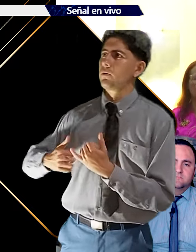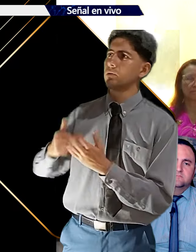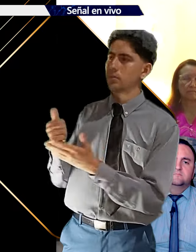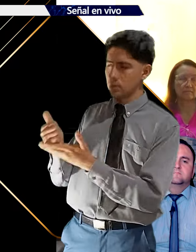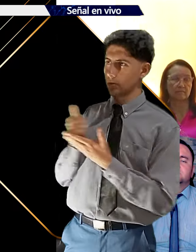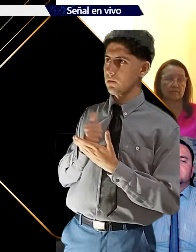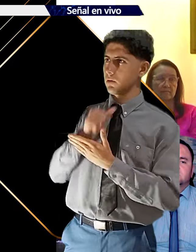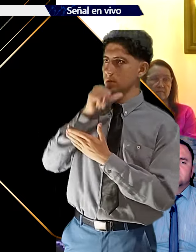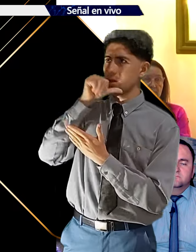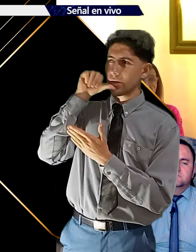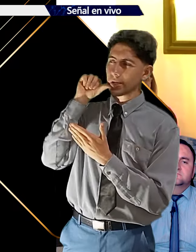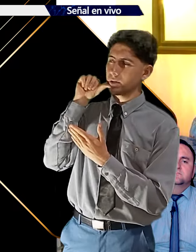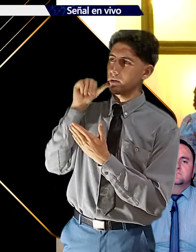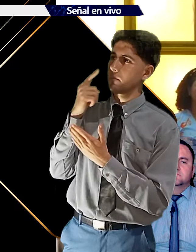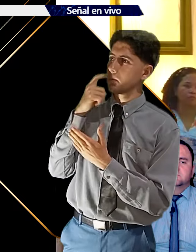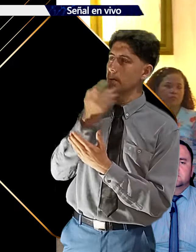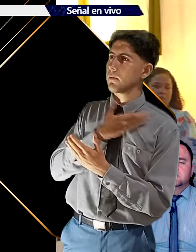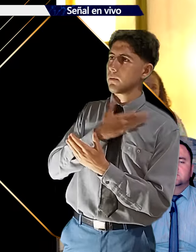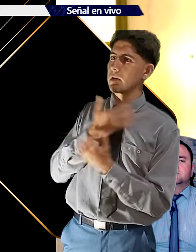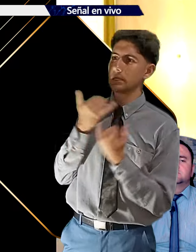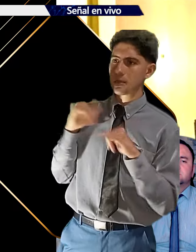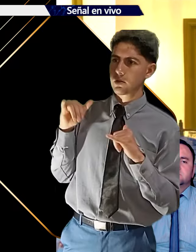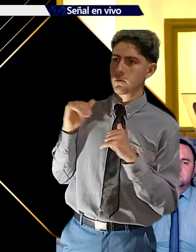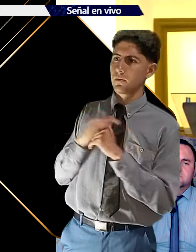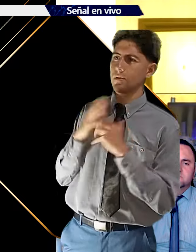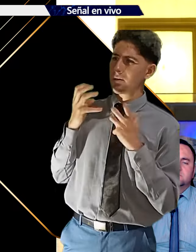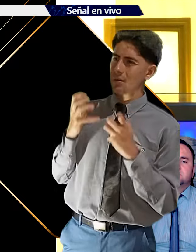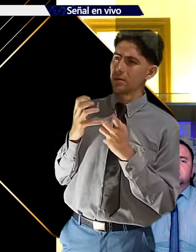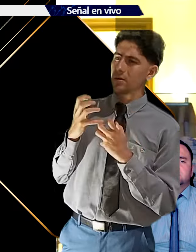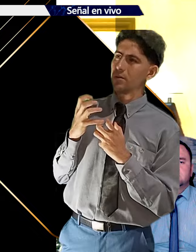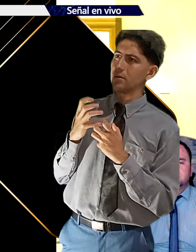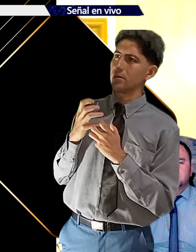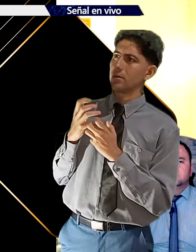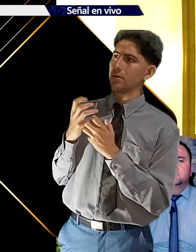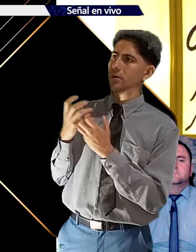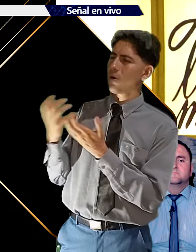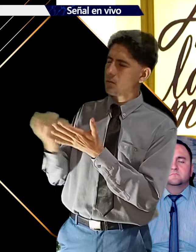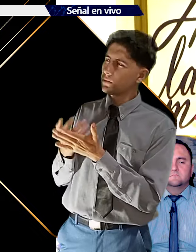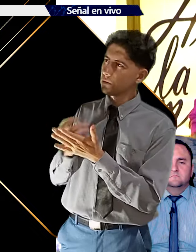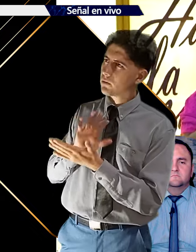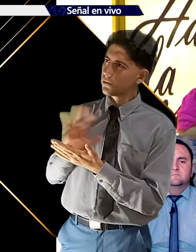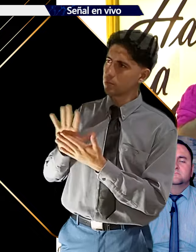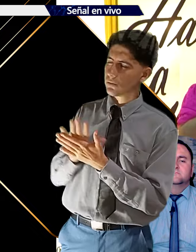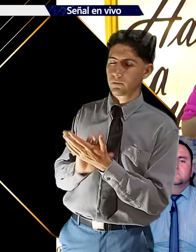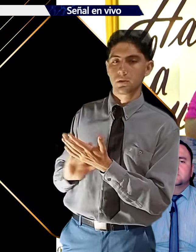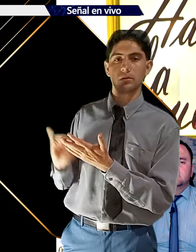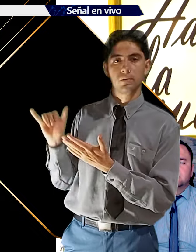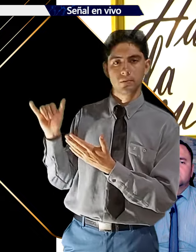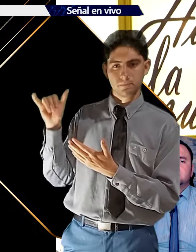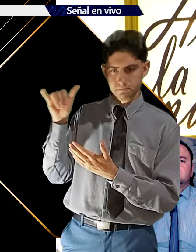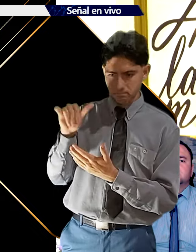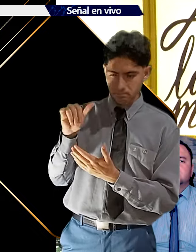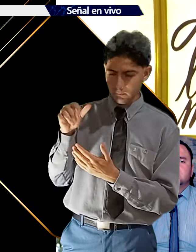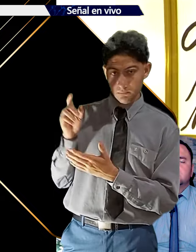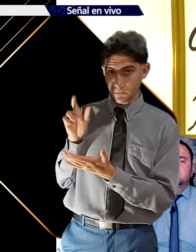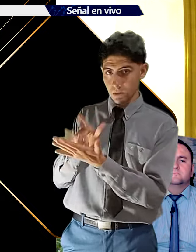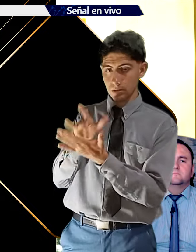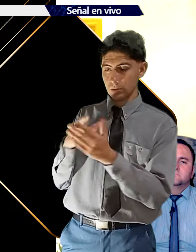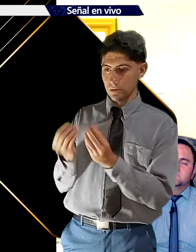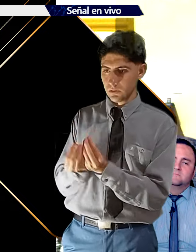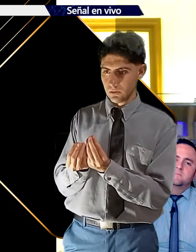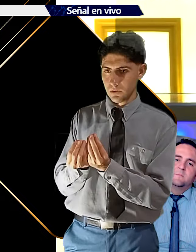quiere, el muchacho llegó a Medellín y dijo, hermana, yo he venido porque quiero que me regale un día de ayuno. Ya con mi papá, con mi mamá he ayunado, pero quiero escucharla a usted,